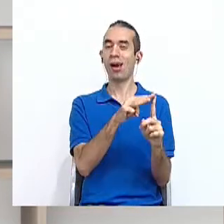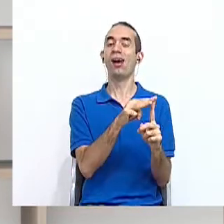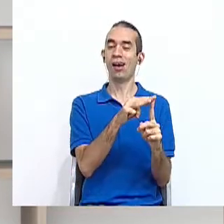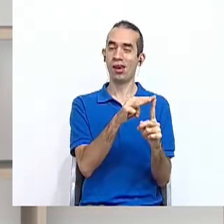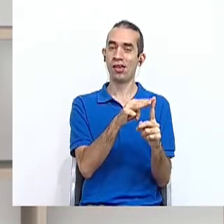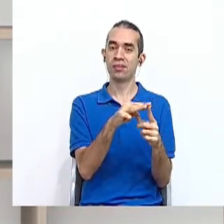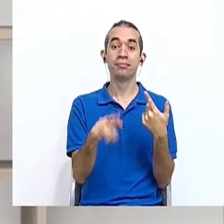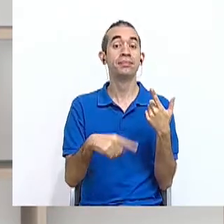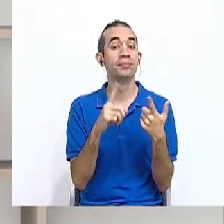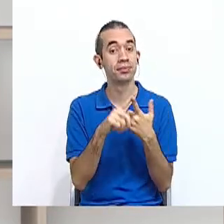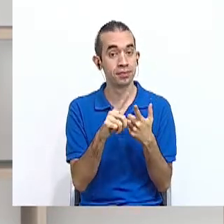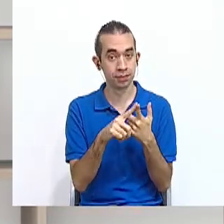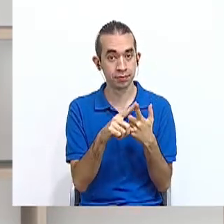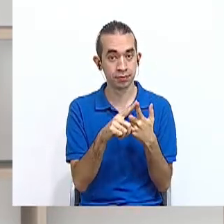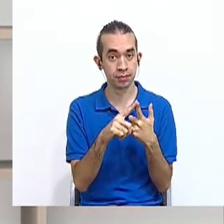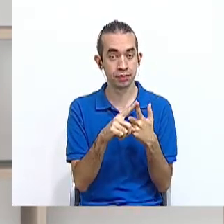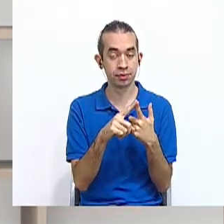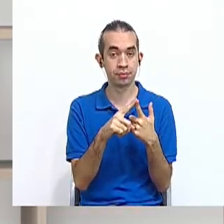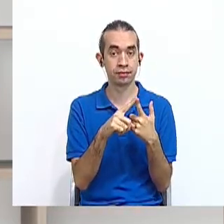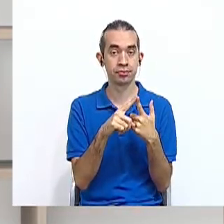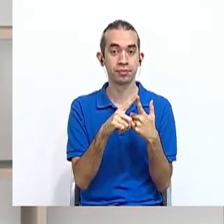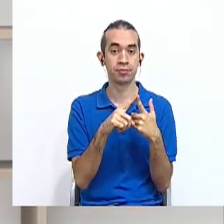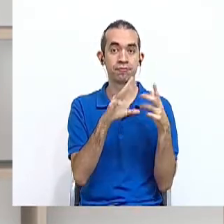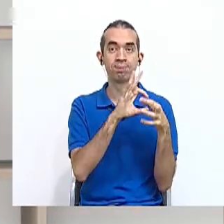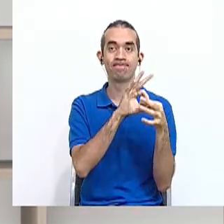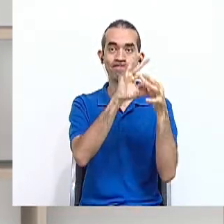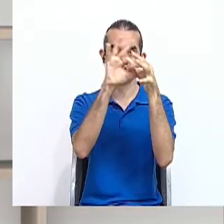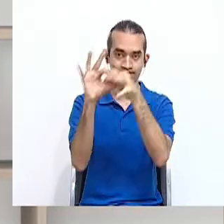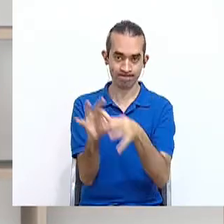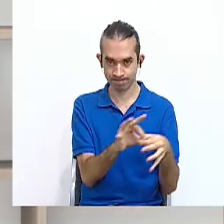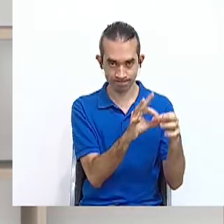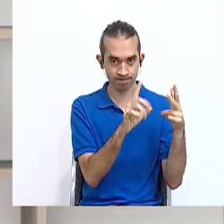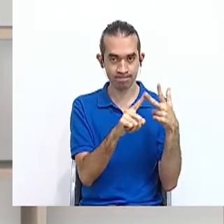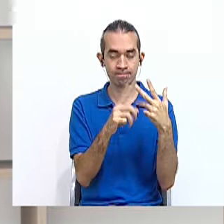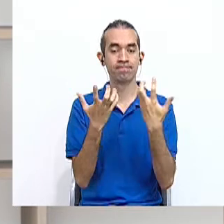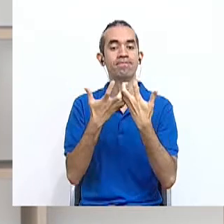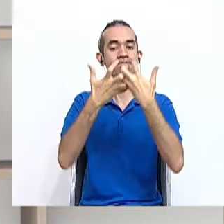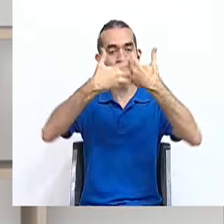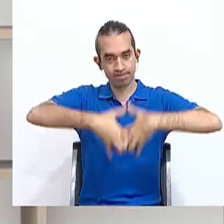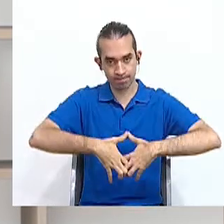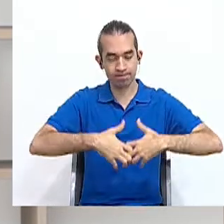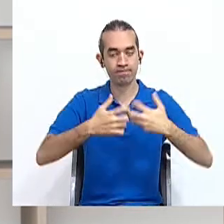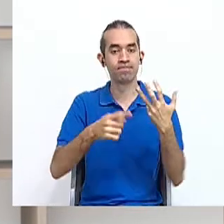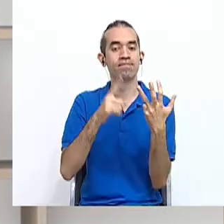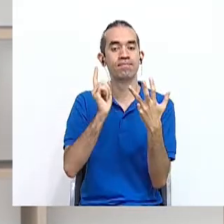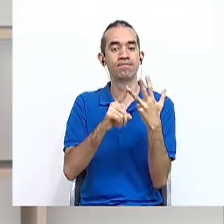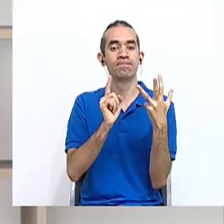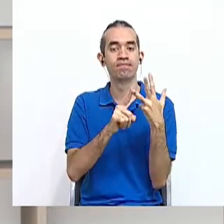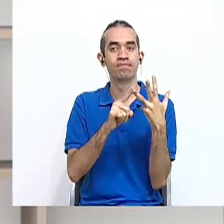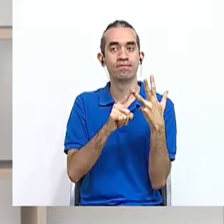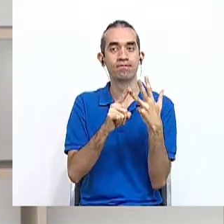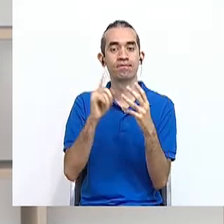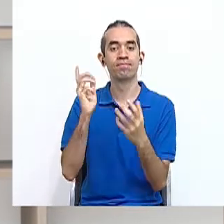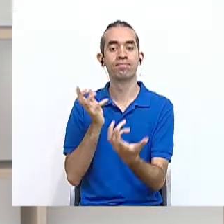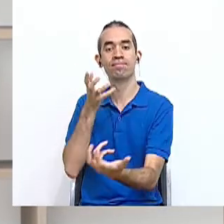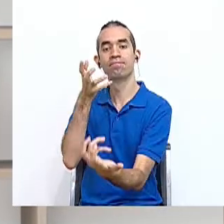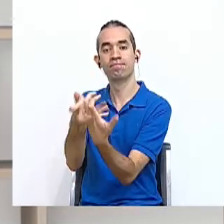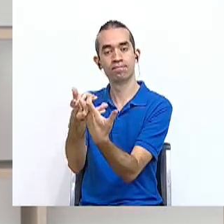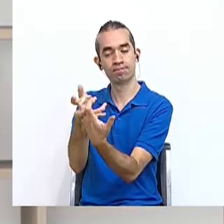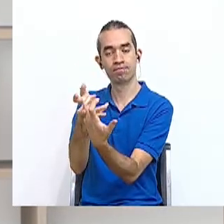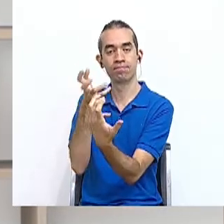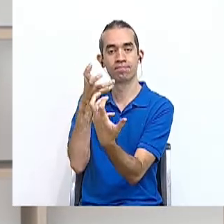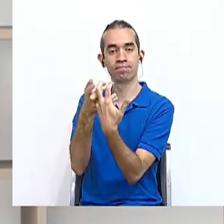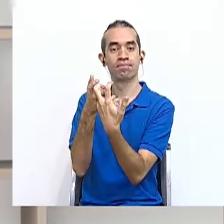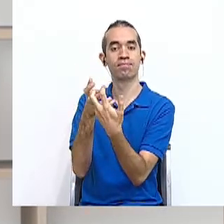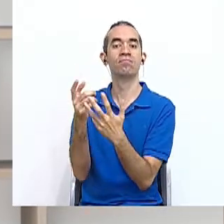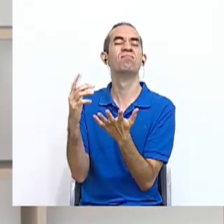mensaje. 2, cohesión. 3, coherente. 4, la adecuación. ¿Qué es la adecuación? Que